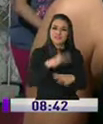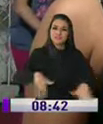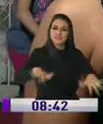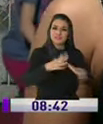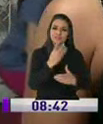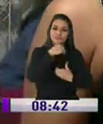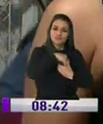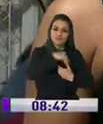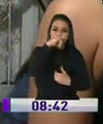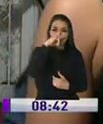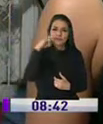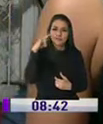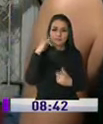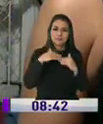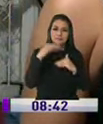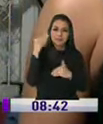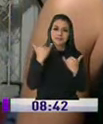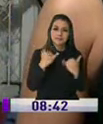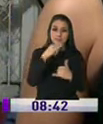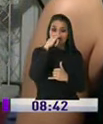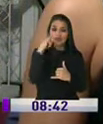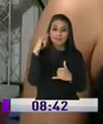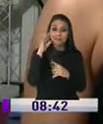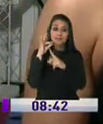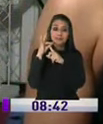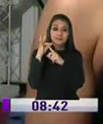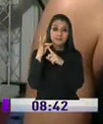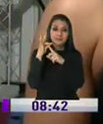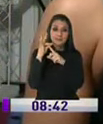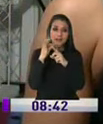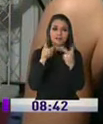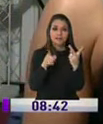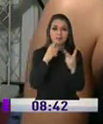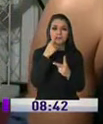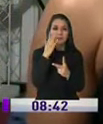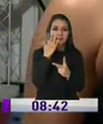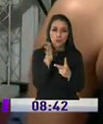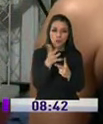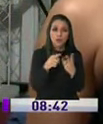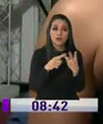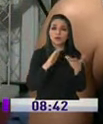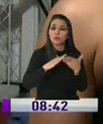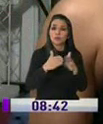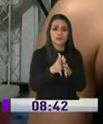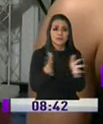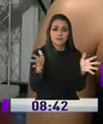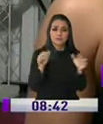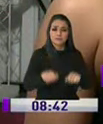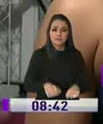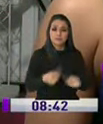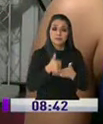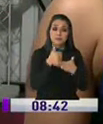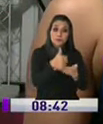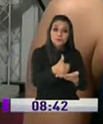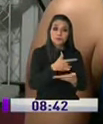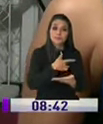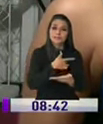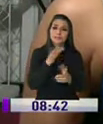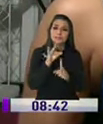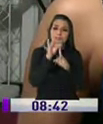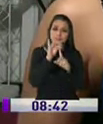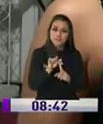los niños, sobre todo en estos niños especiales, huérfanos y de la comunidad en general, dando un